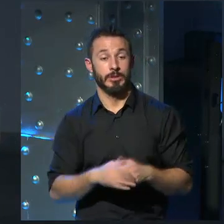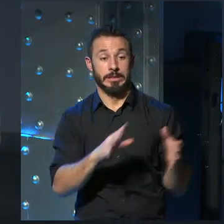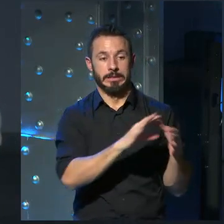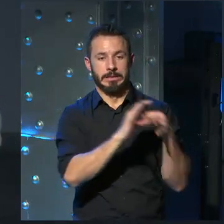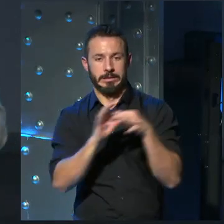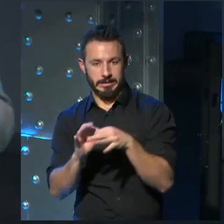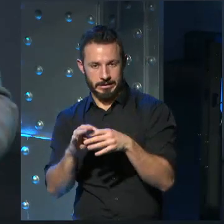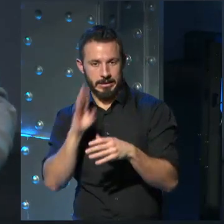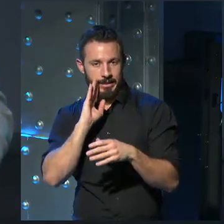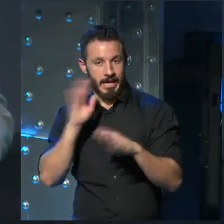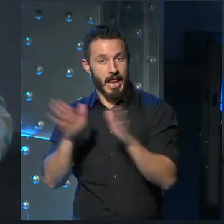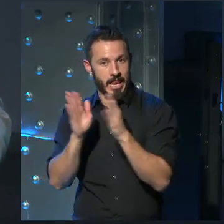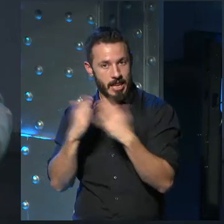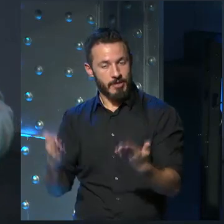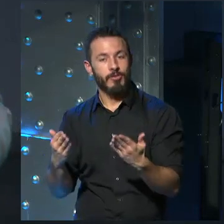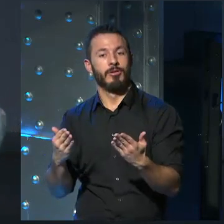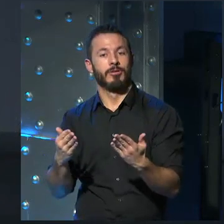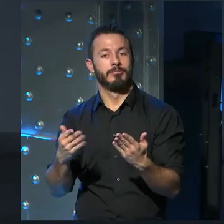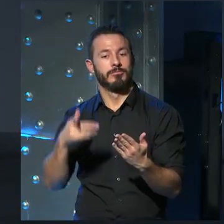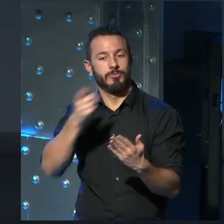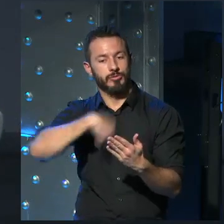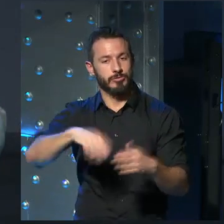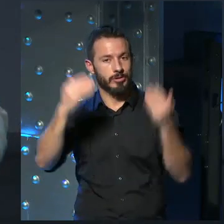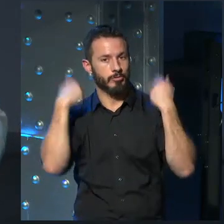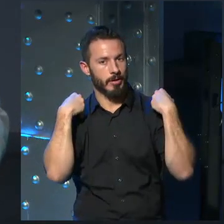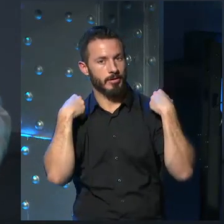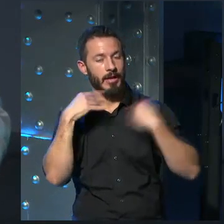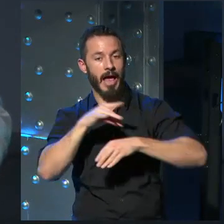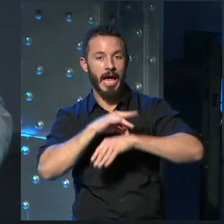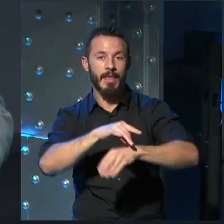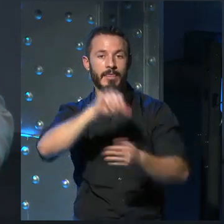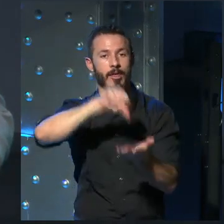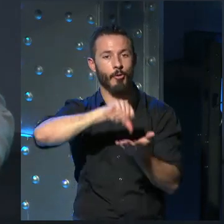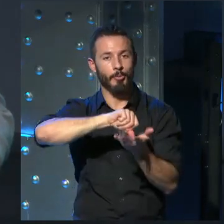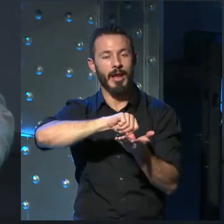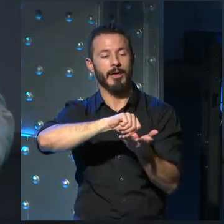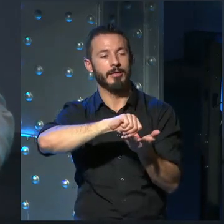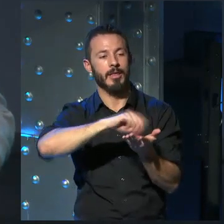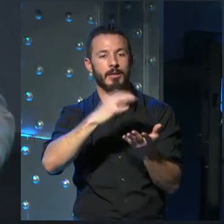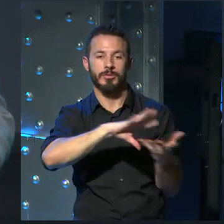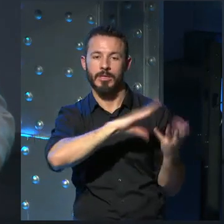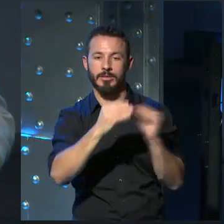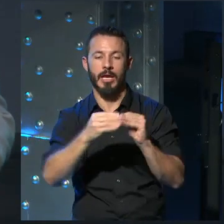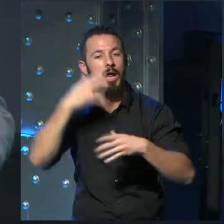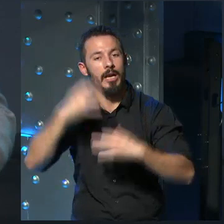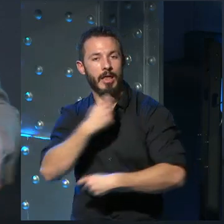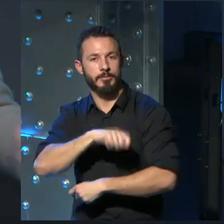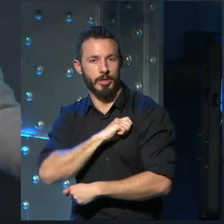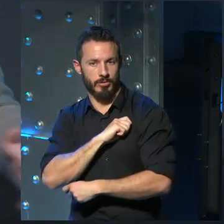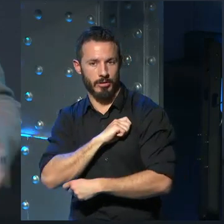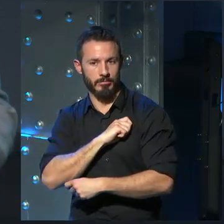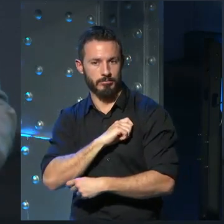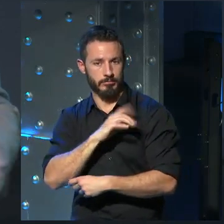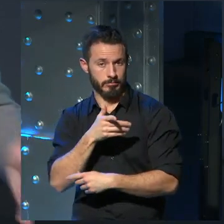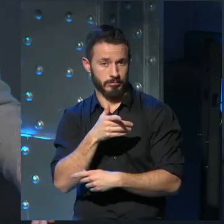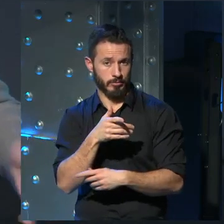es nuestra responsabilidad también adaptar la agenda urbana a la realidad española, de acuerdo con el nuevo modelo